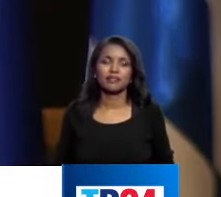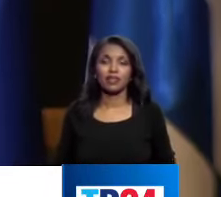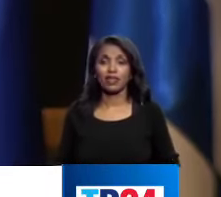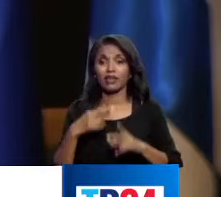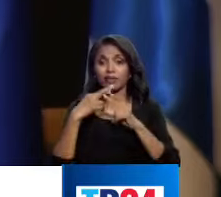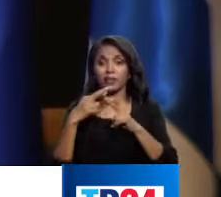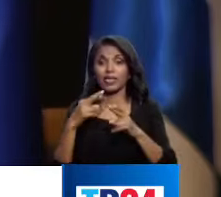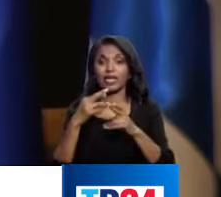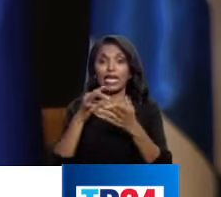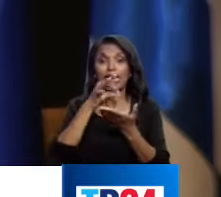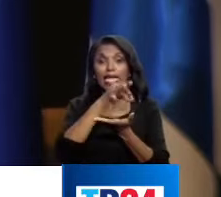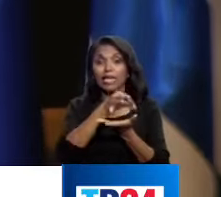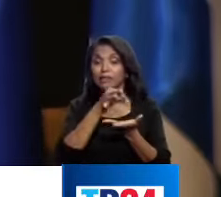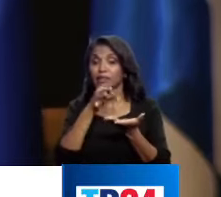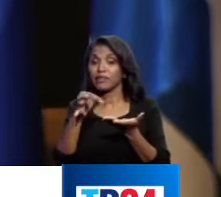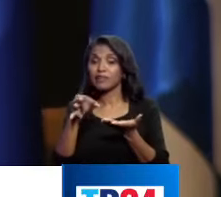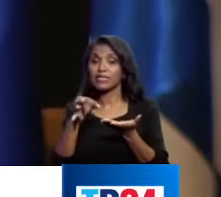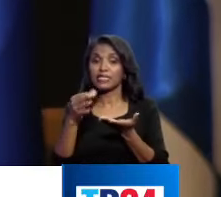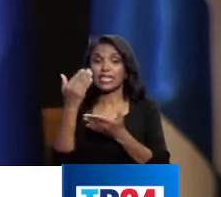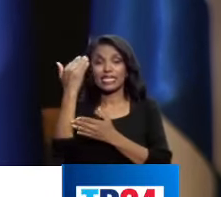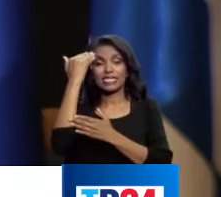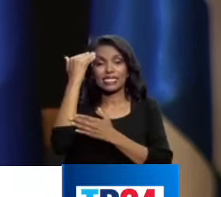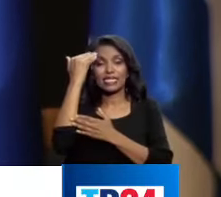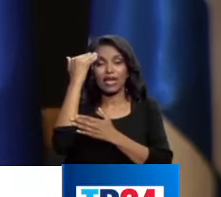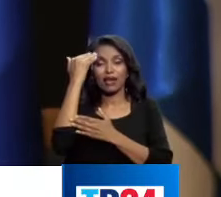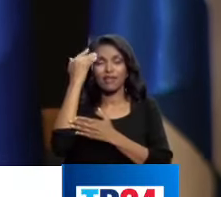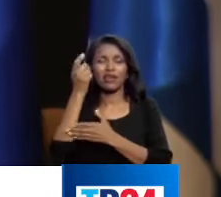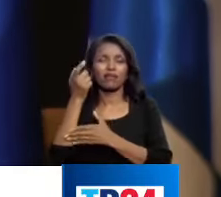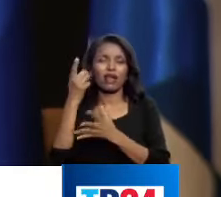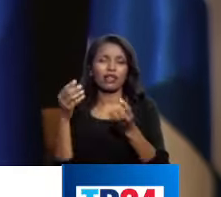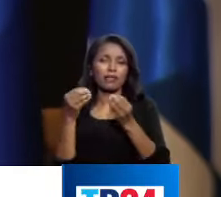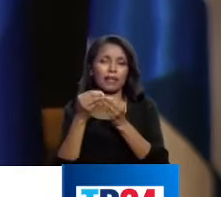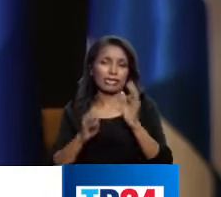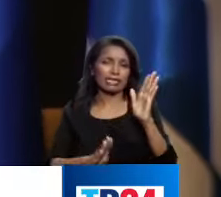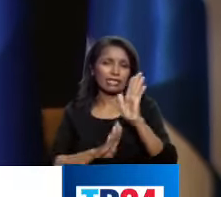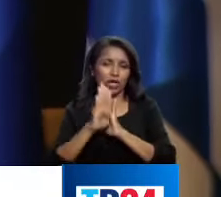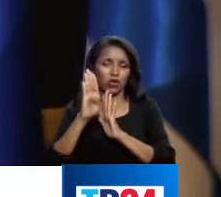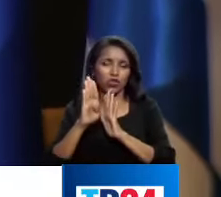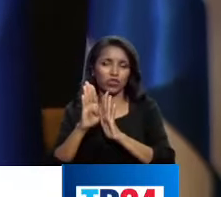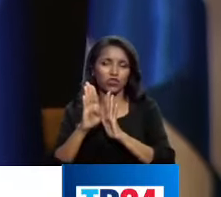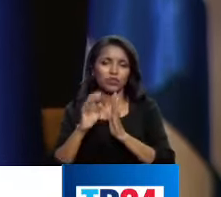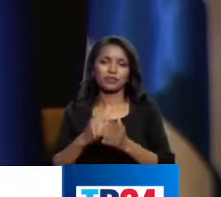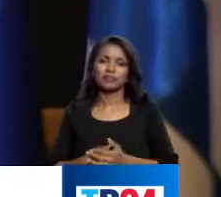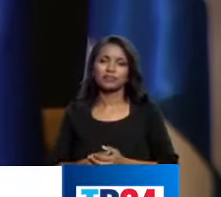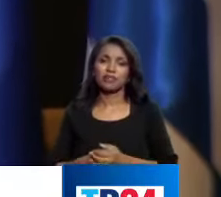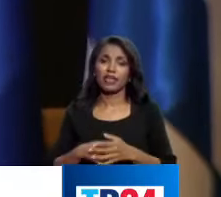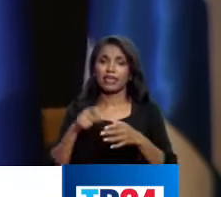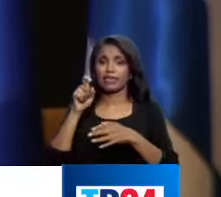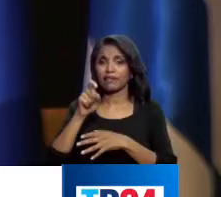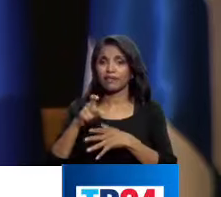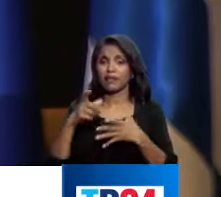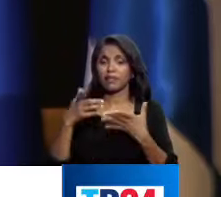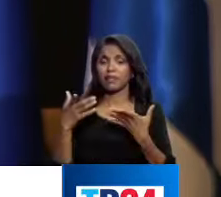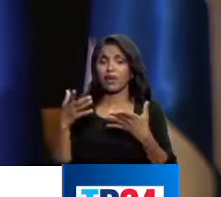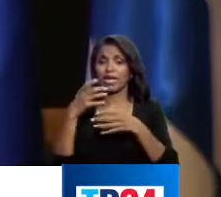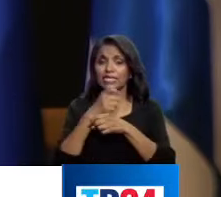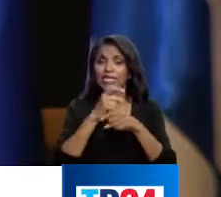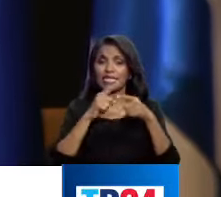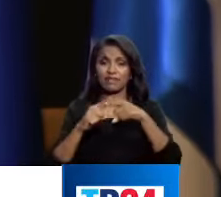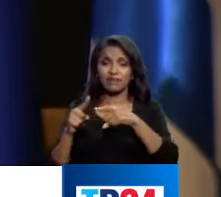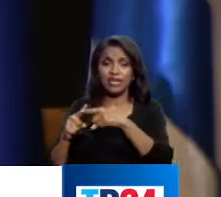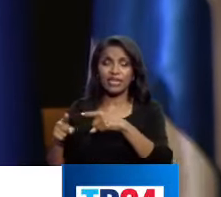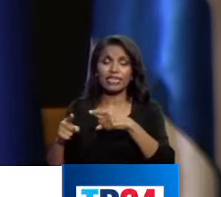no está desarrollado. Todo el mundo invierte en la capital. Pero aquí tenemos que hacer proyectos de obras e infraestructura para